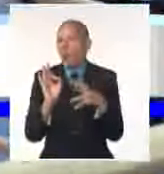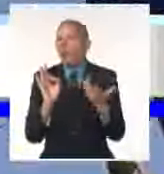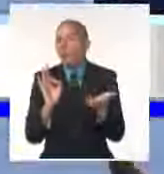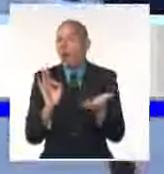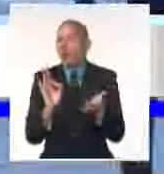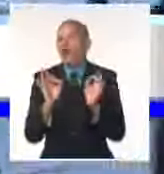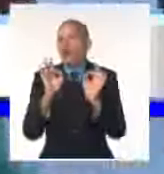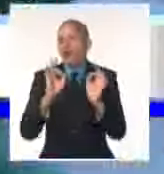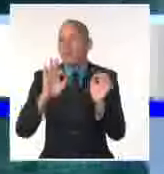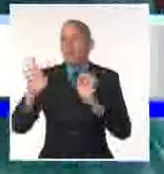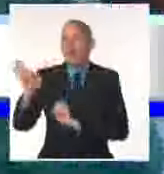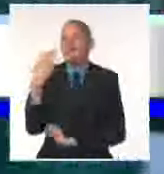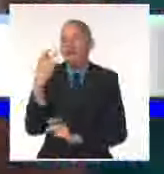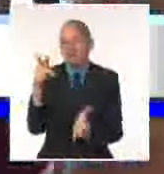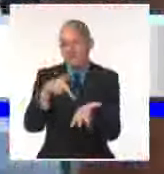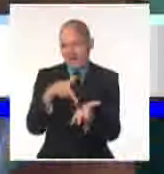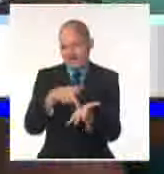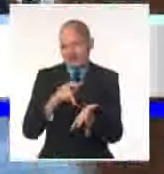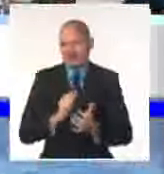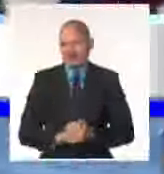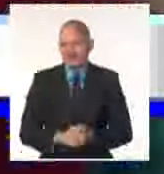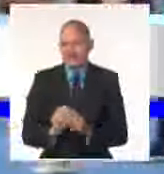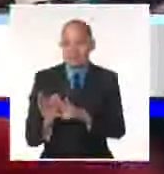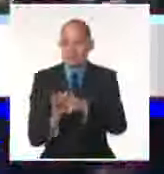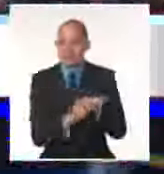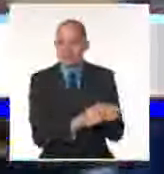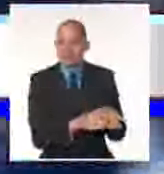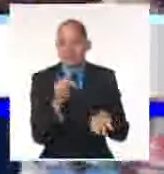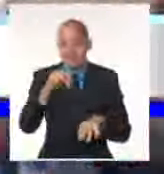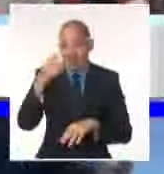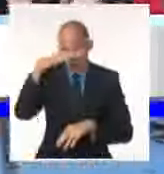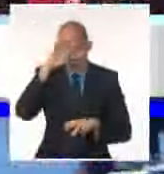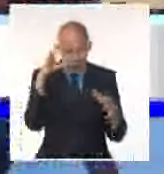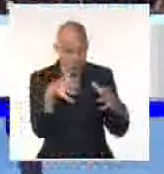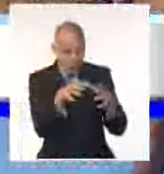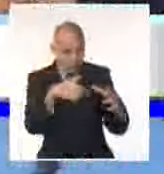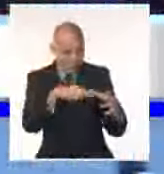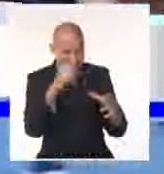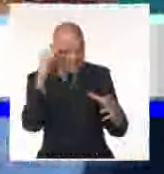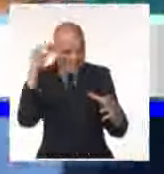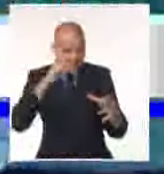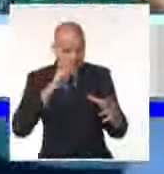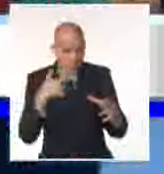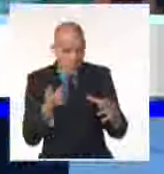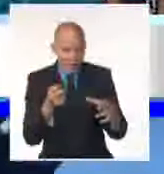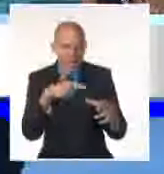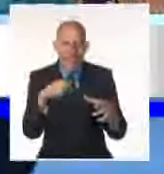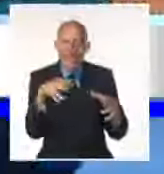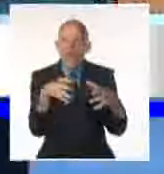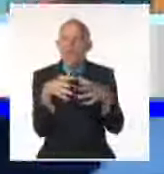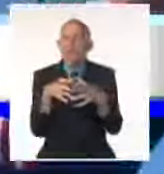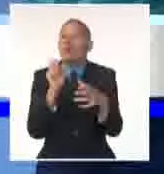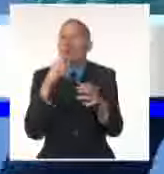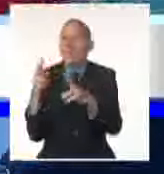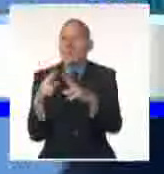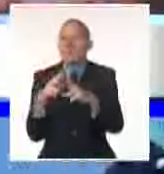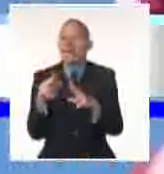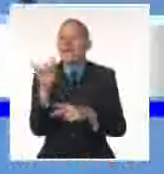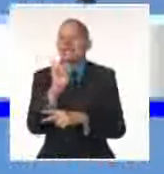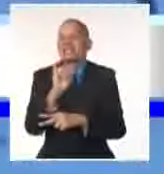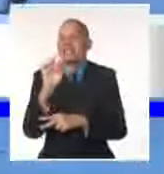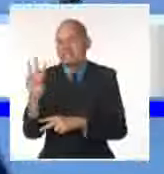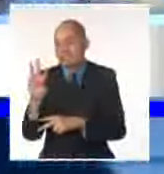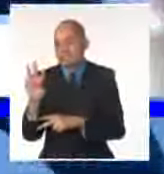los 5 aros de París. Para los cubanos es importante conocer que en las divisiones de los 63 kilos y medio y en los